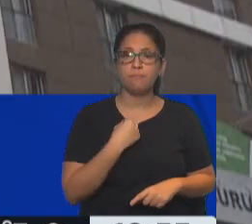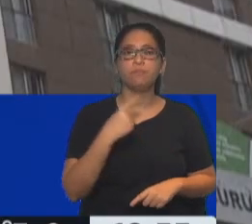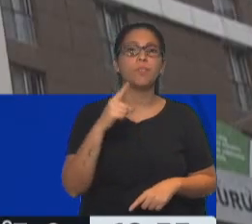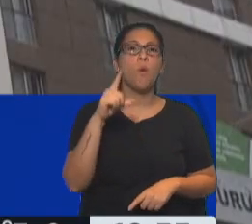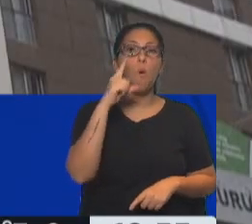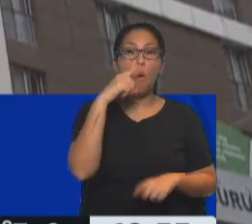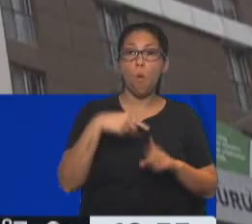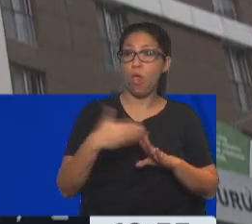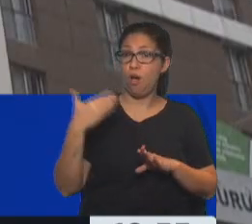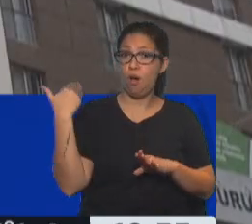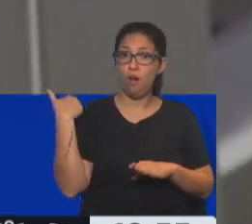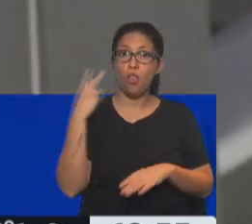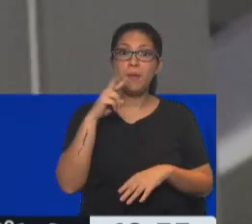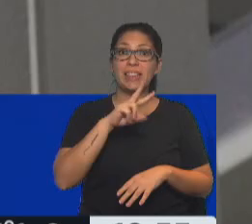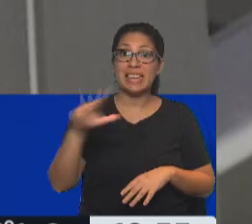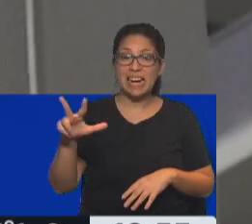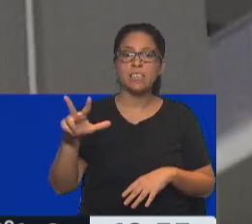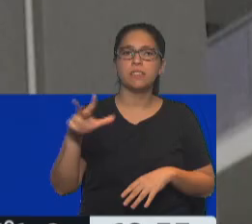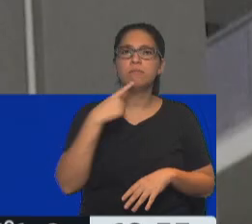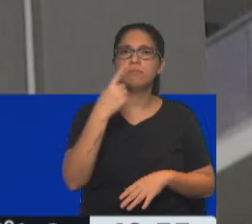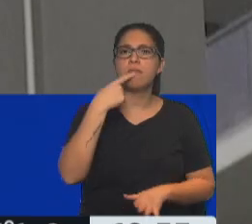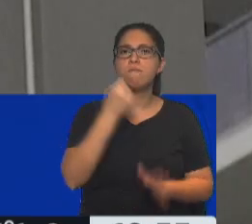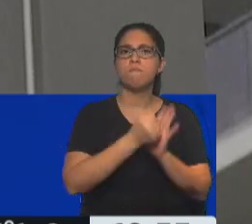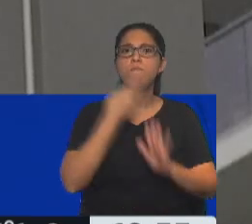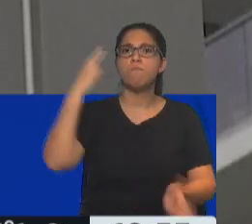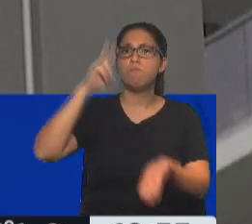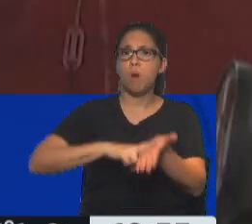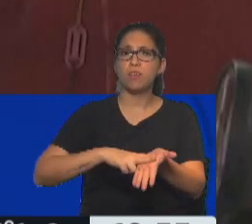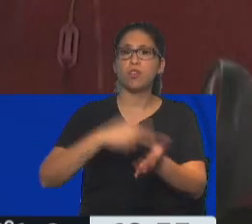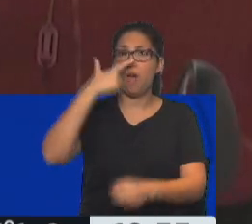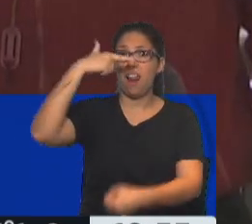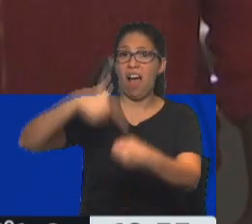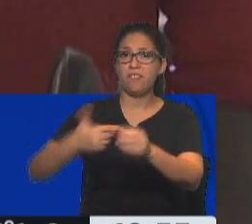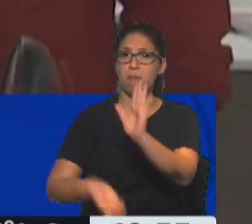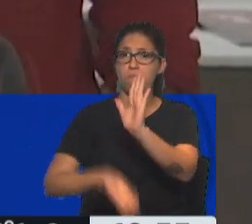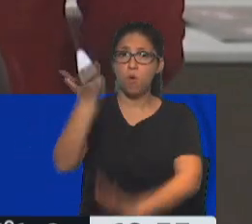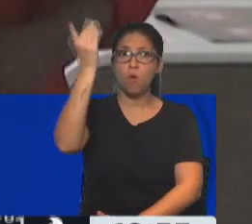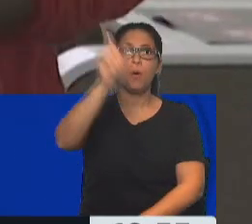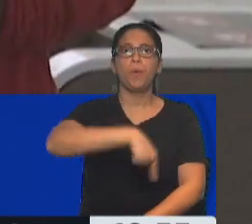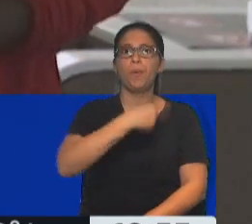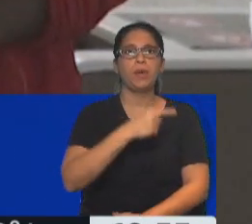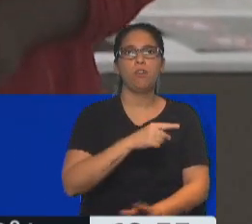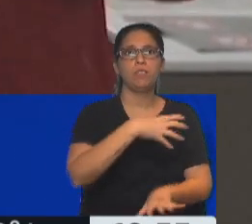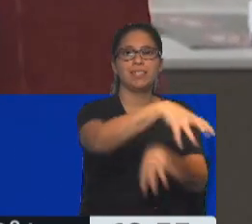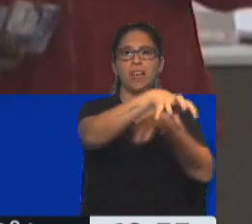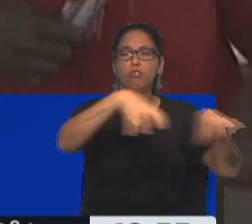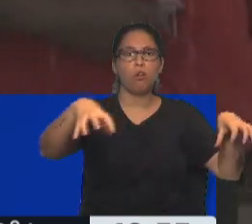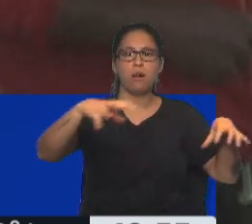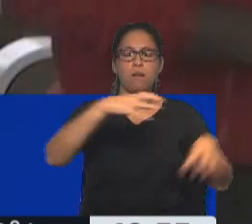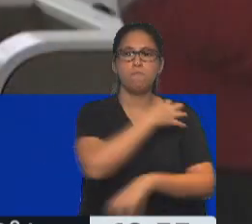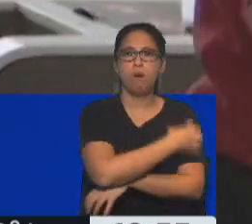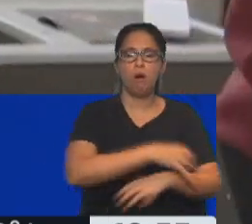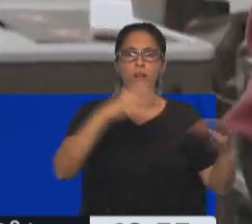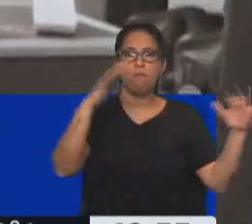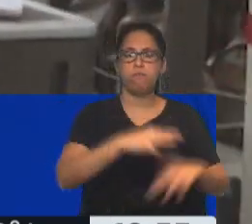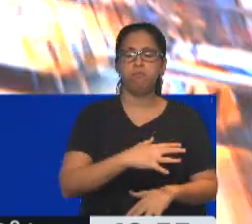el gobierno de William Ruto había duplicado el impuesto al valor agregado del combustible, afectando sensiblemente a los sectores más postergados del país.